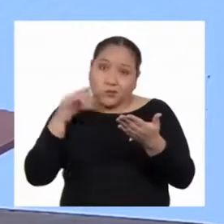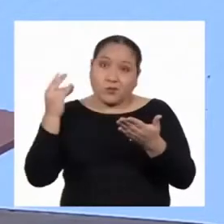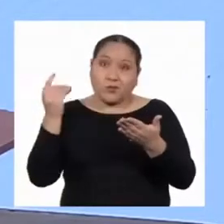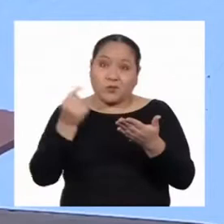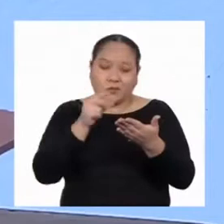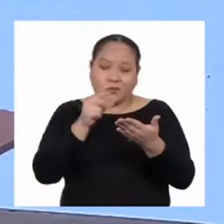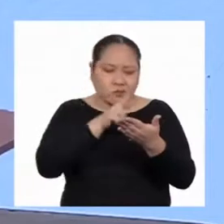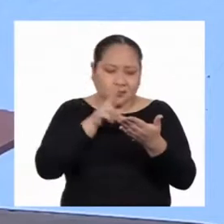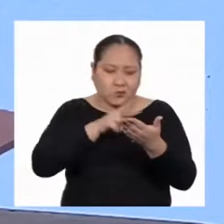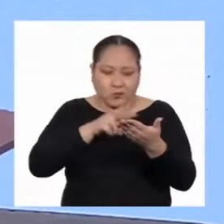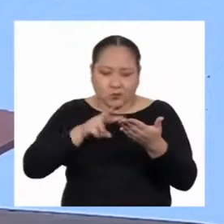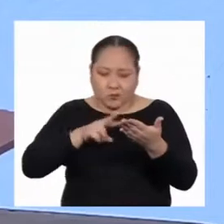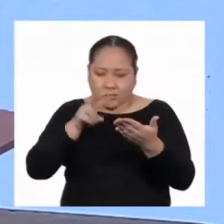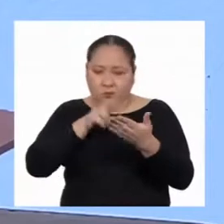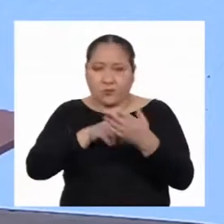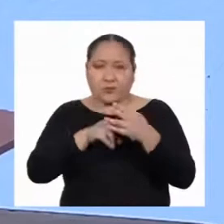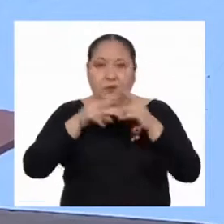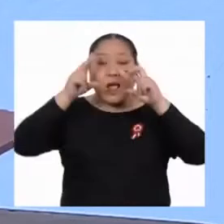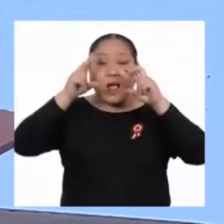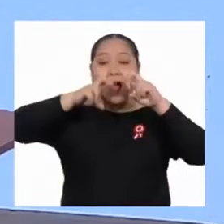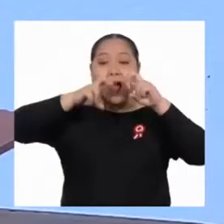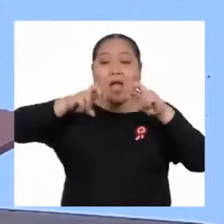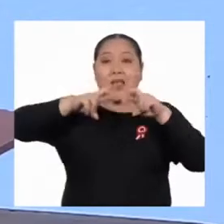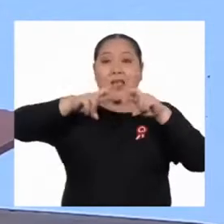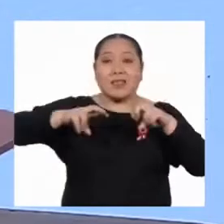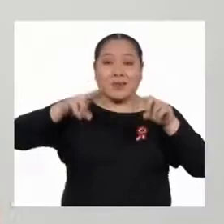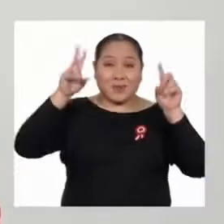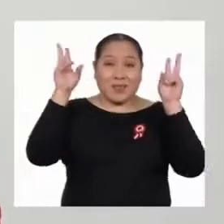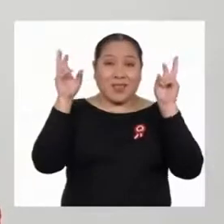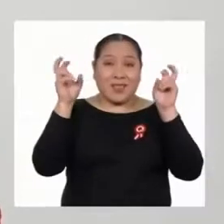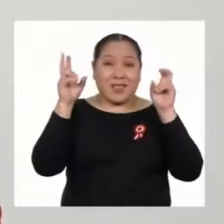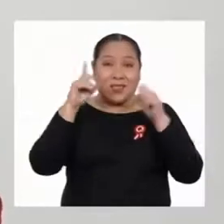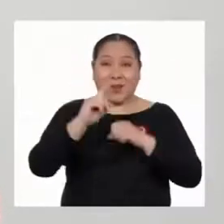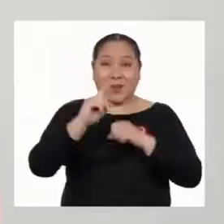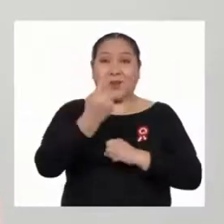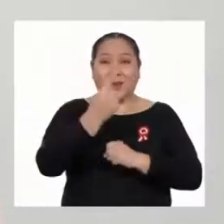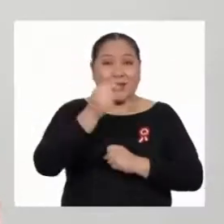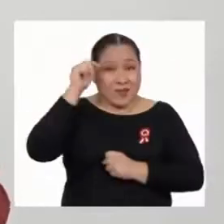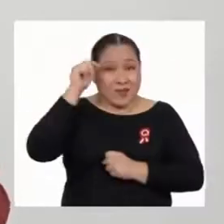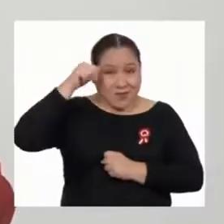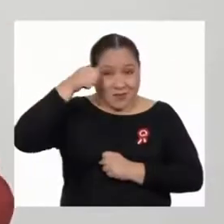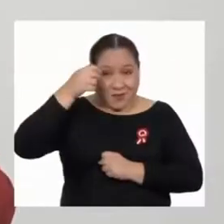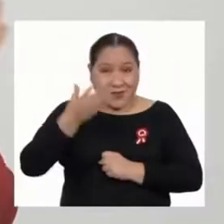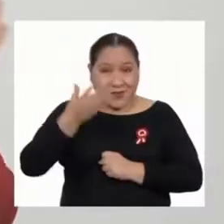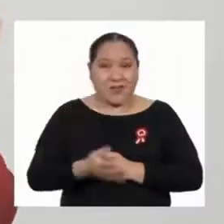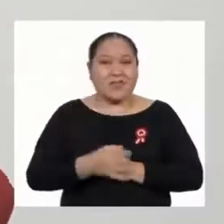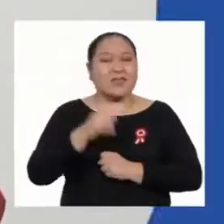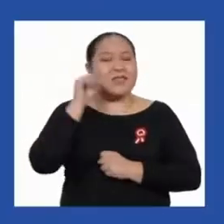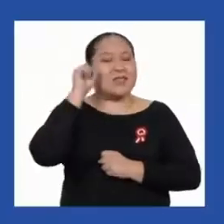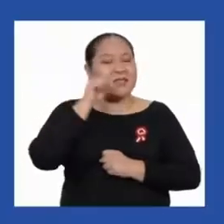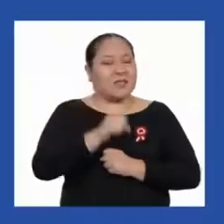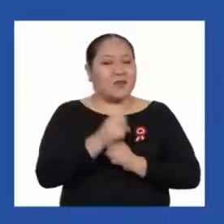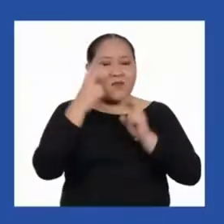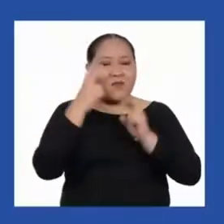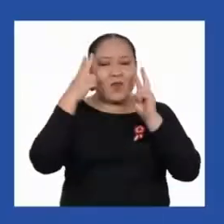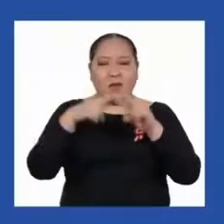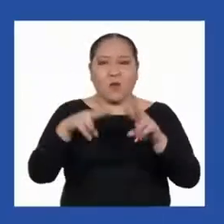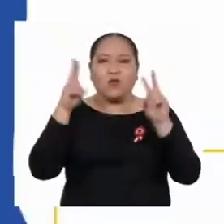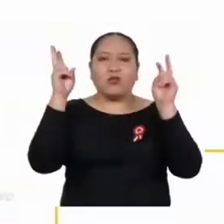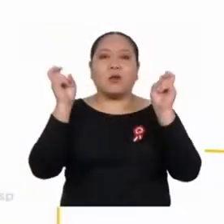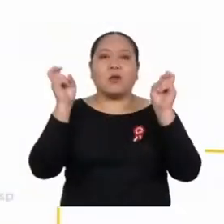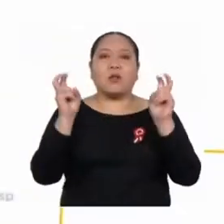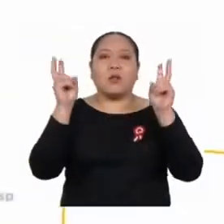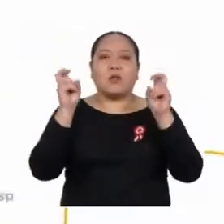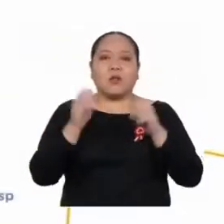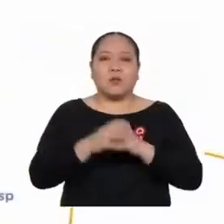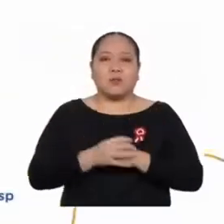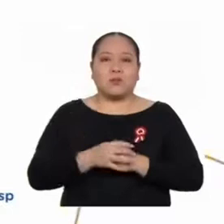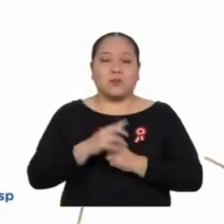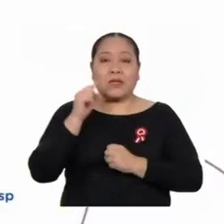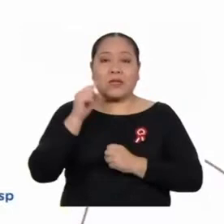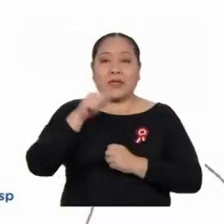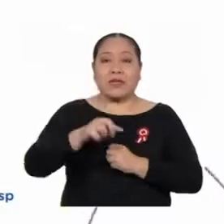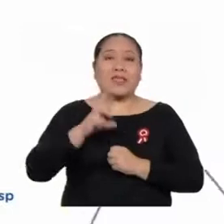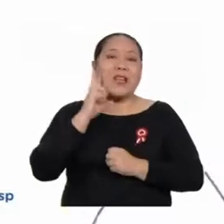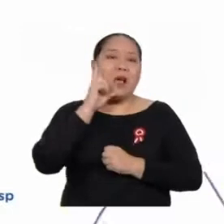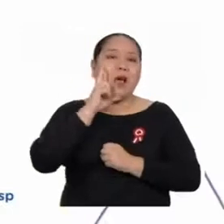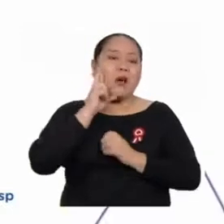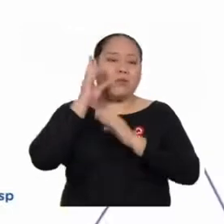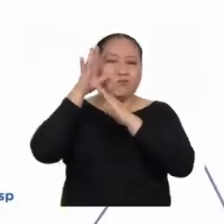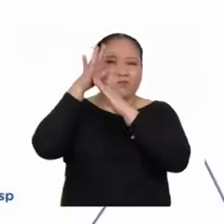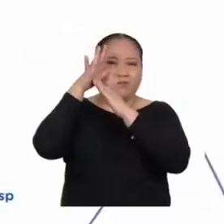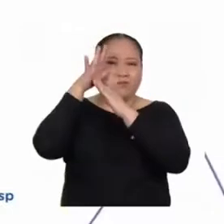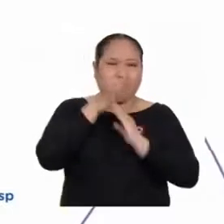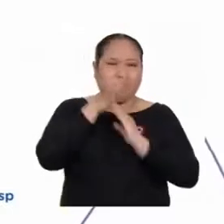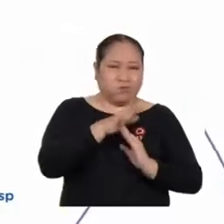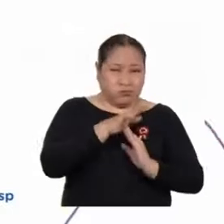primero analizamos el título. ¿Se acuerdan? Así es. Entonces veamos. El racismo afecta